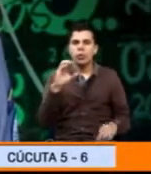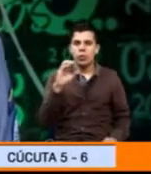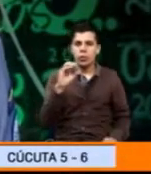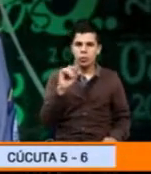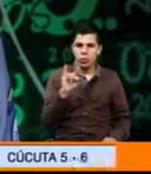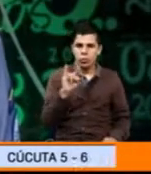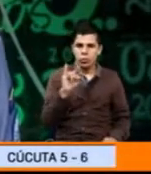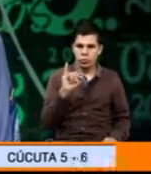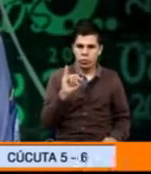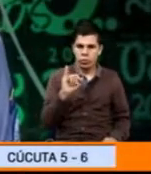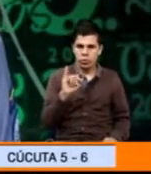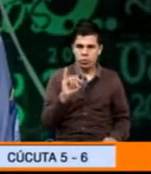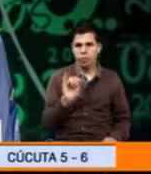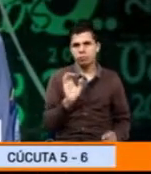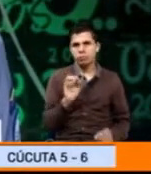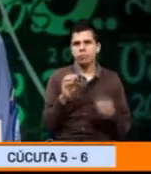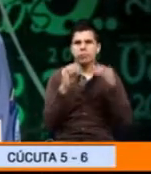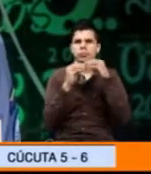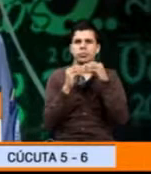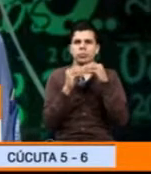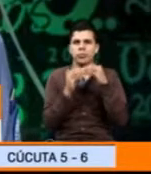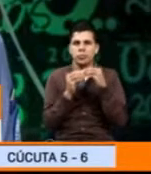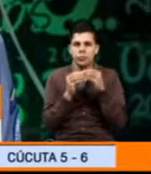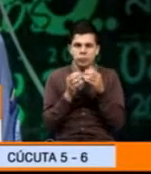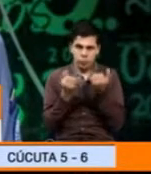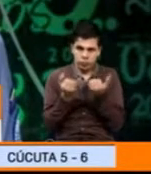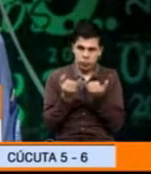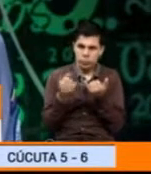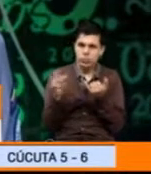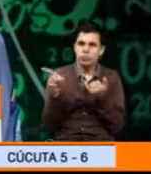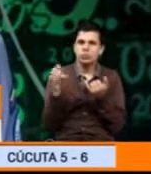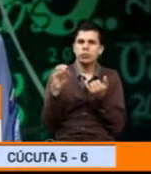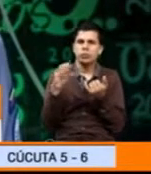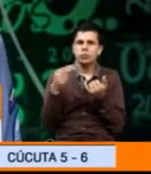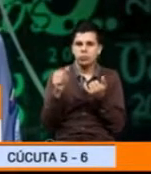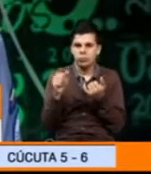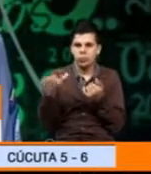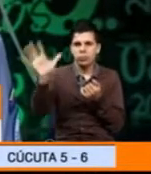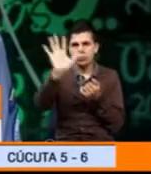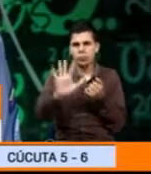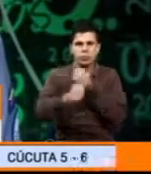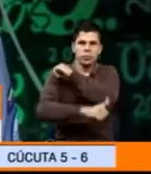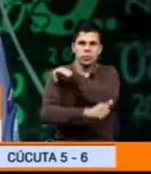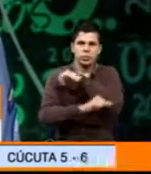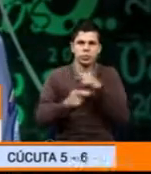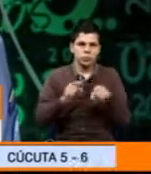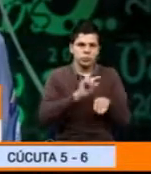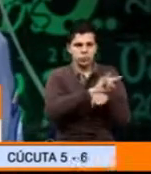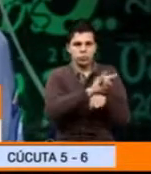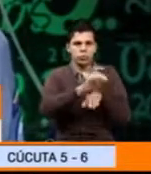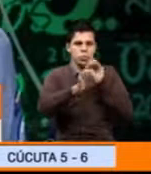conocido por todos, y el Parque Pisba en la parte de Socha y abajo en el departamento de Boyacá. Esas son las 8